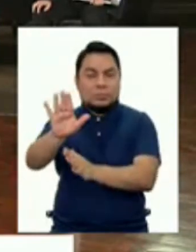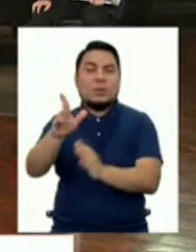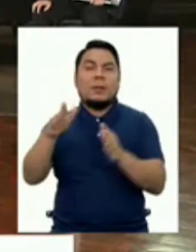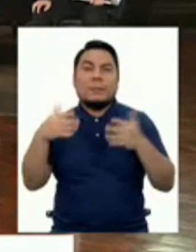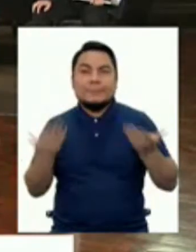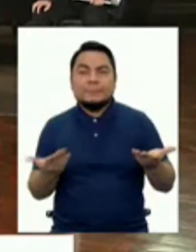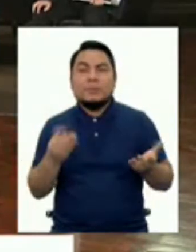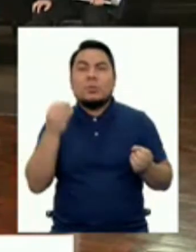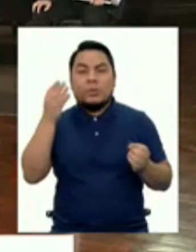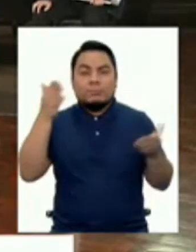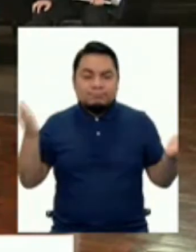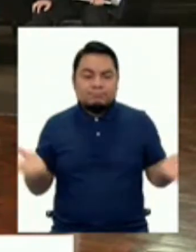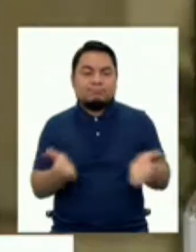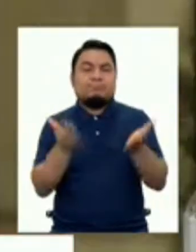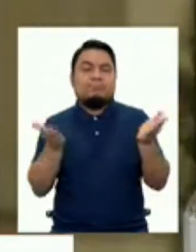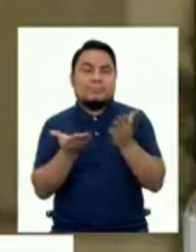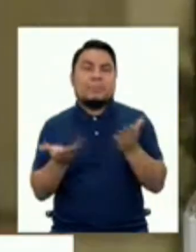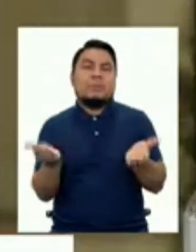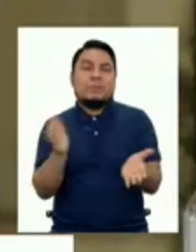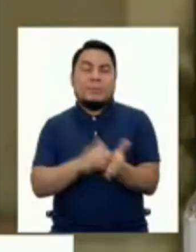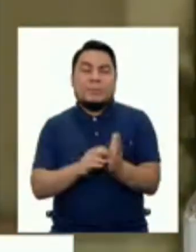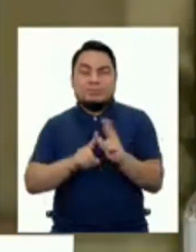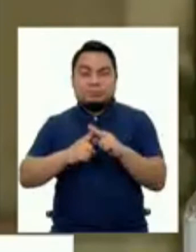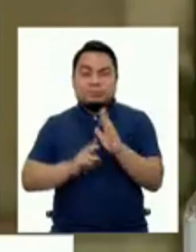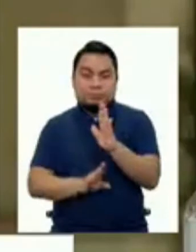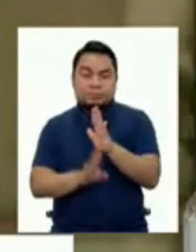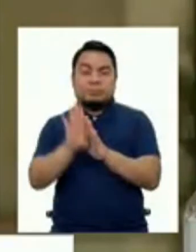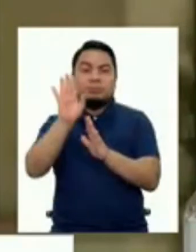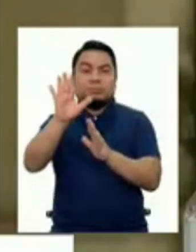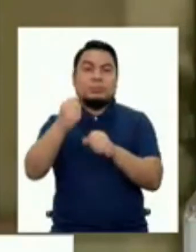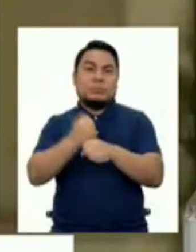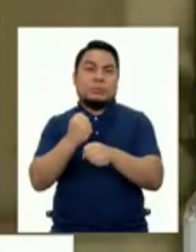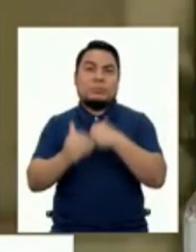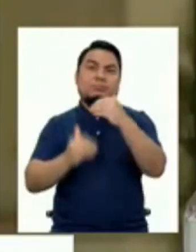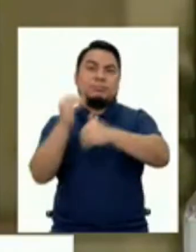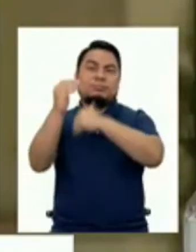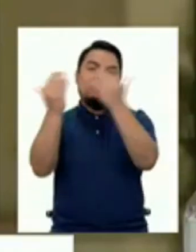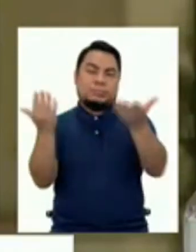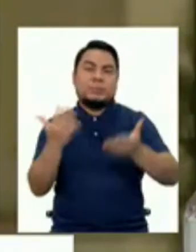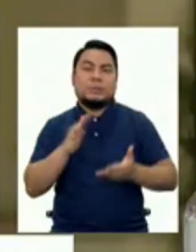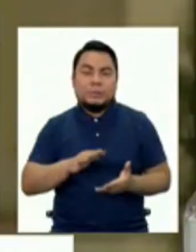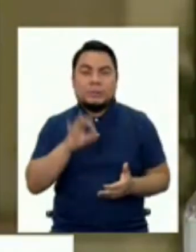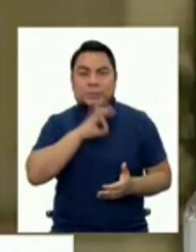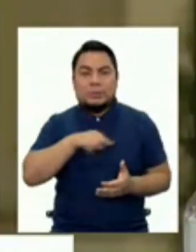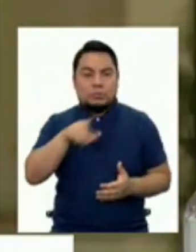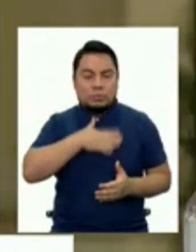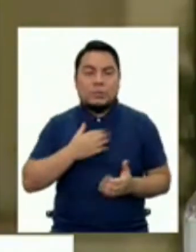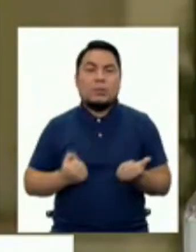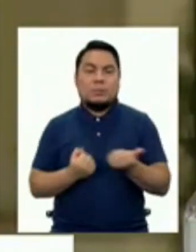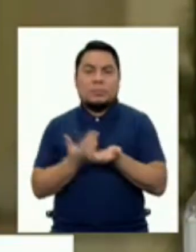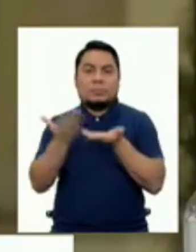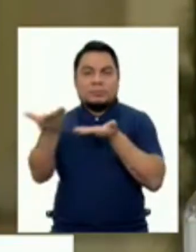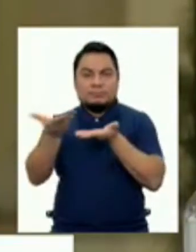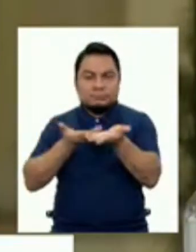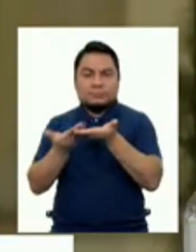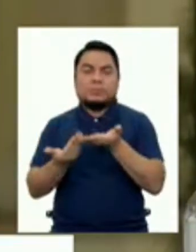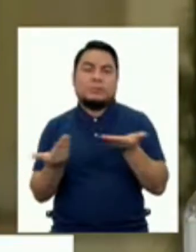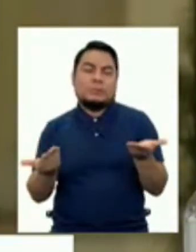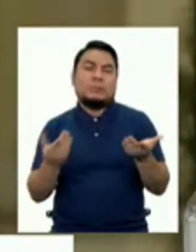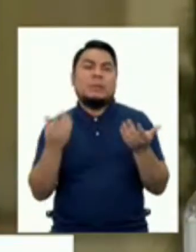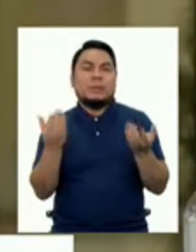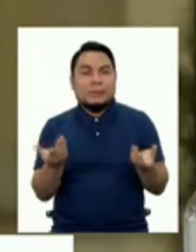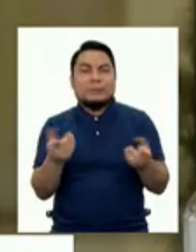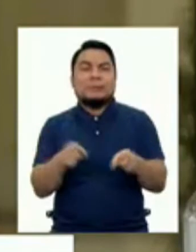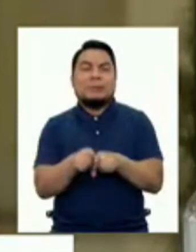para fomentar una reactivación del sector y también nosotros cómo hacemos lo propio. Entonces, así